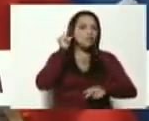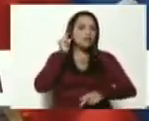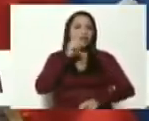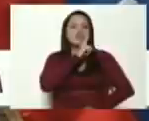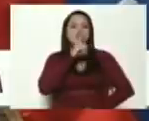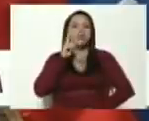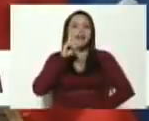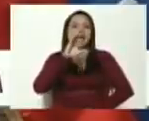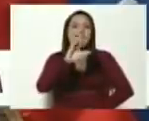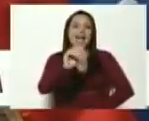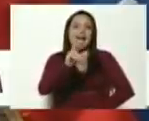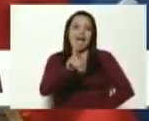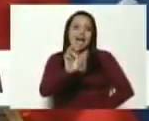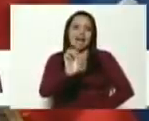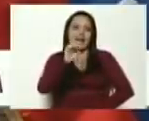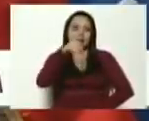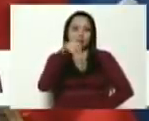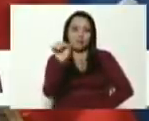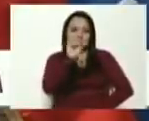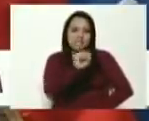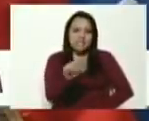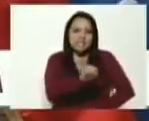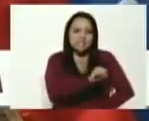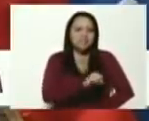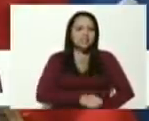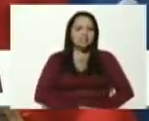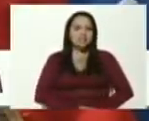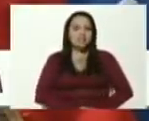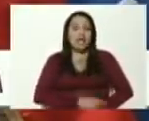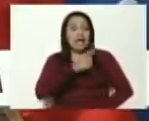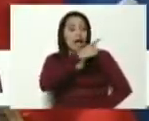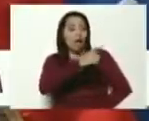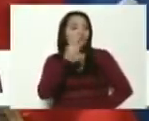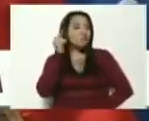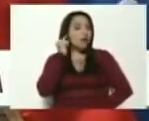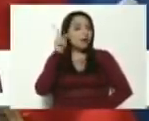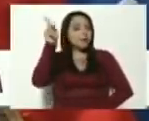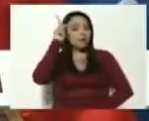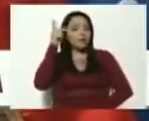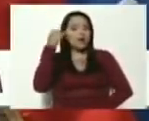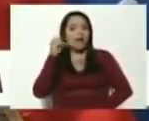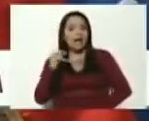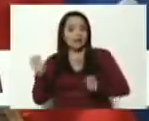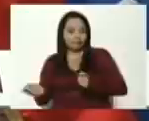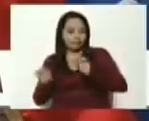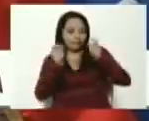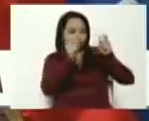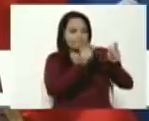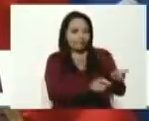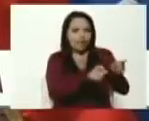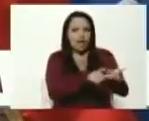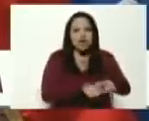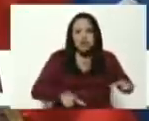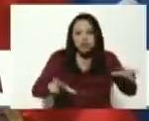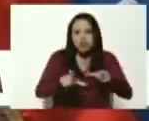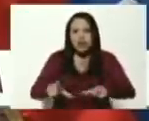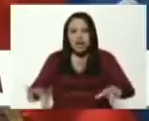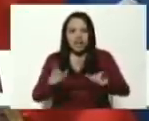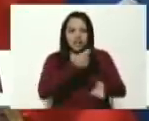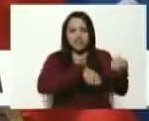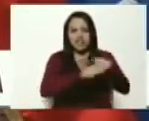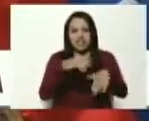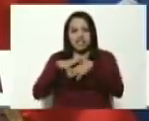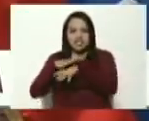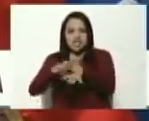Caremis Coromoto Rivero Gil, quien se encargaba de realizar la colocación de las víctimas en diversos lugares para